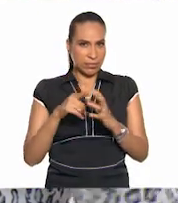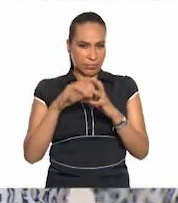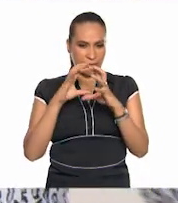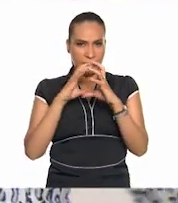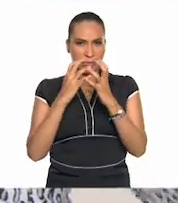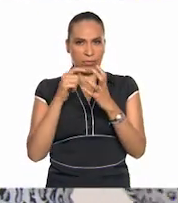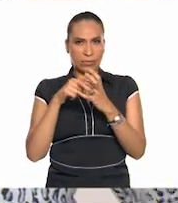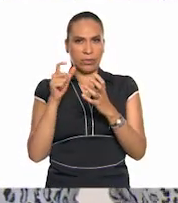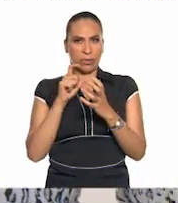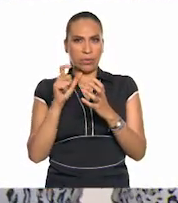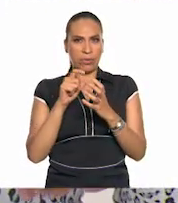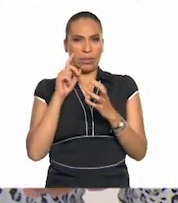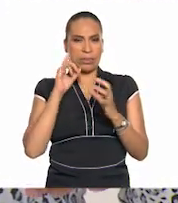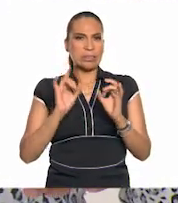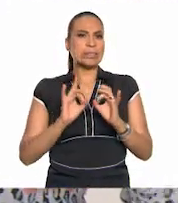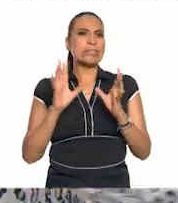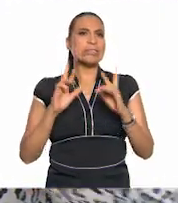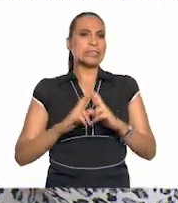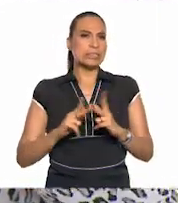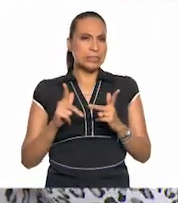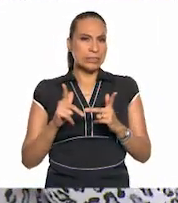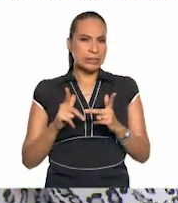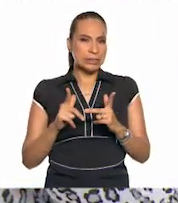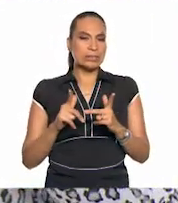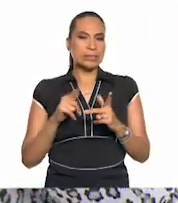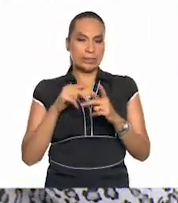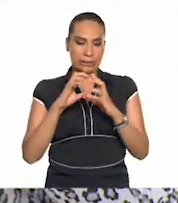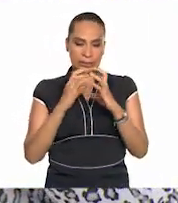esferas, cuando se nos llegan a romper,